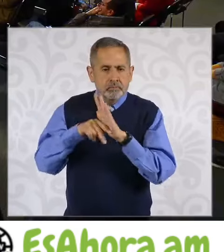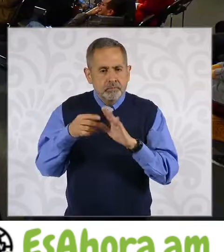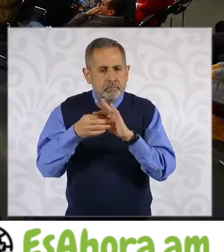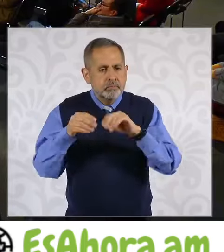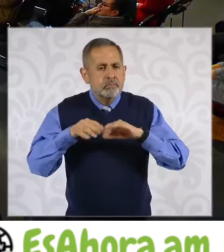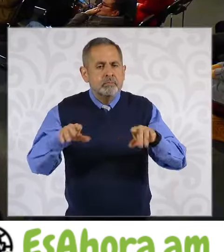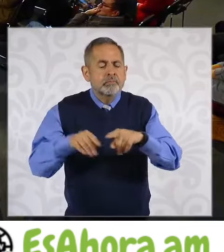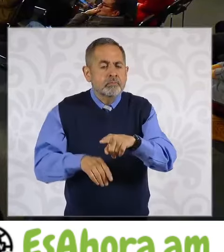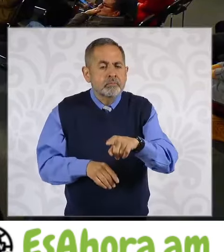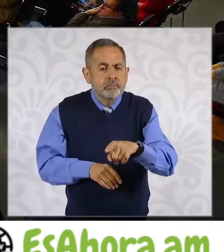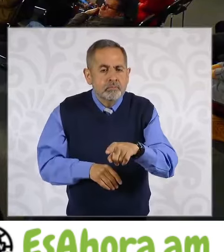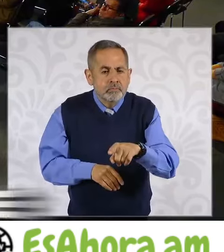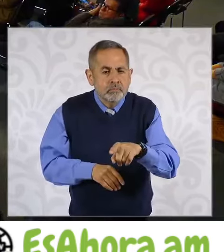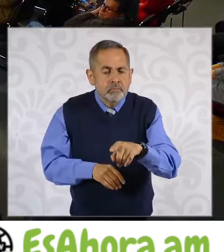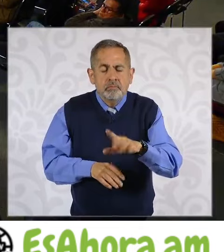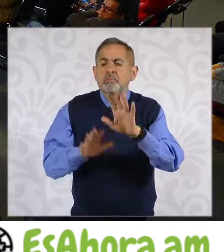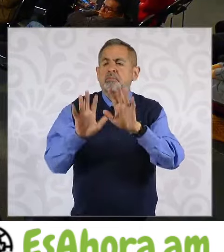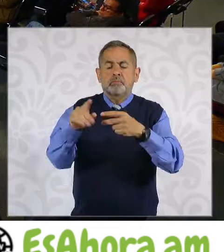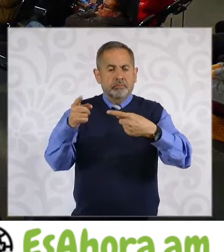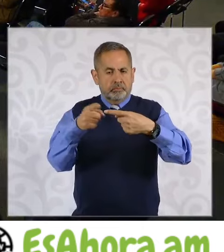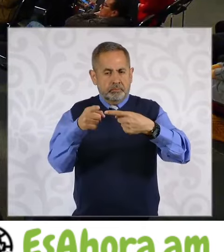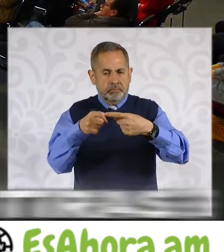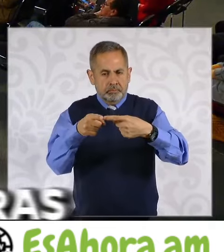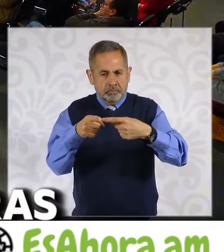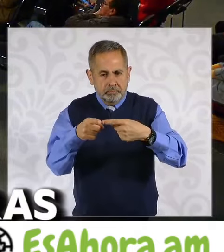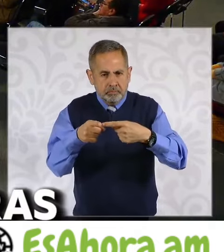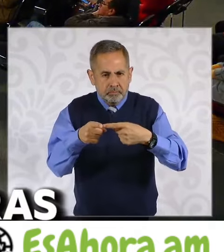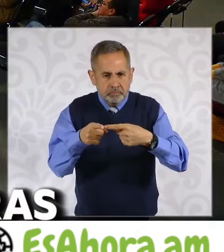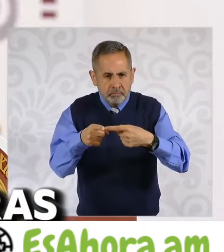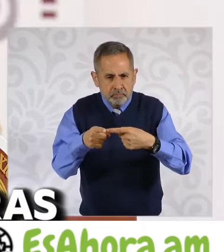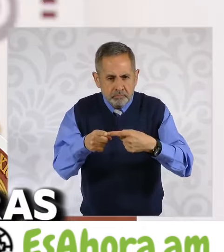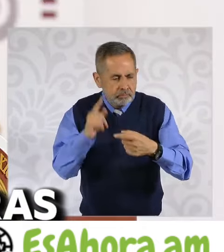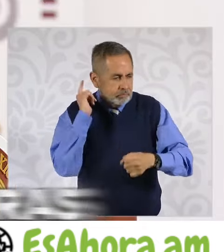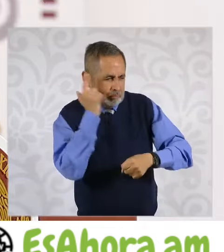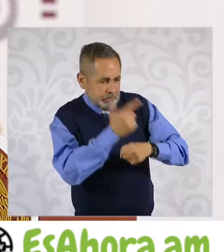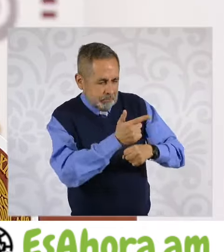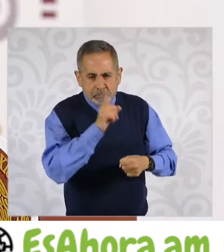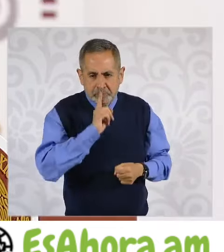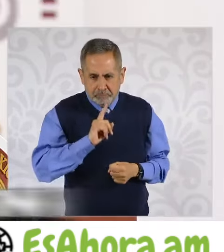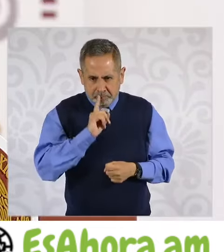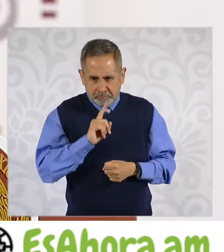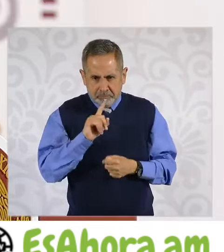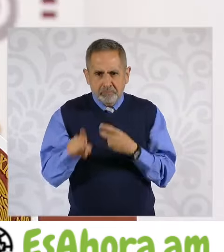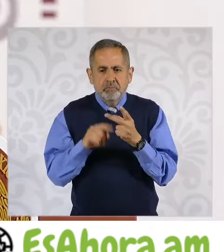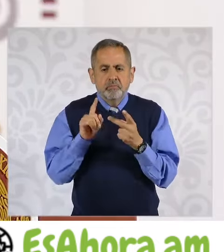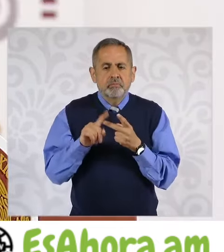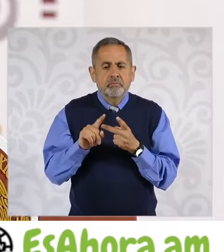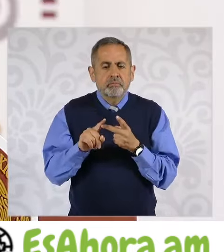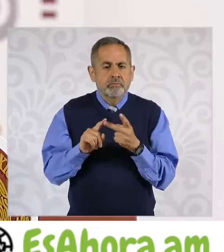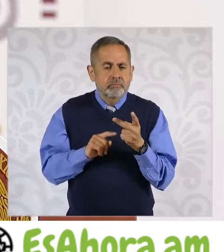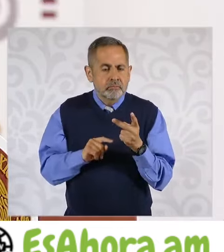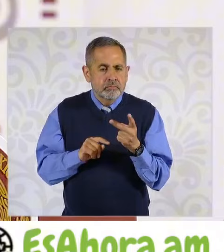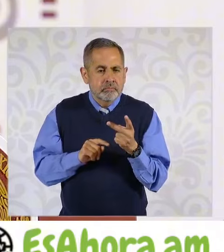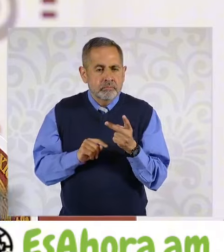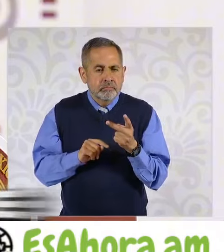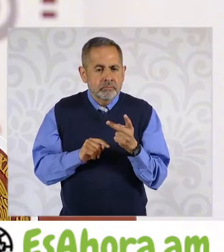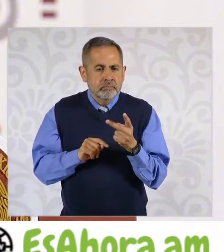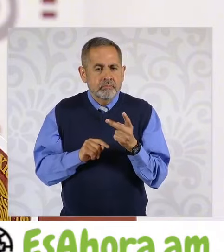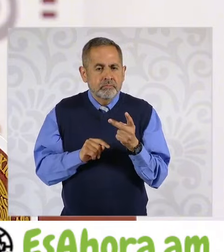con, si les parece, primero detector de mentiras y después